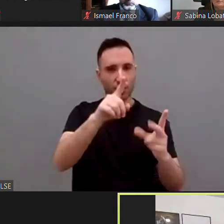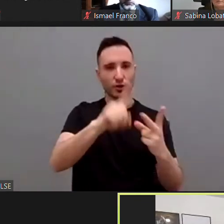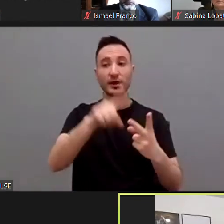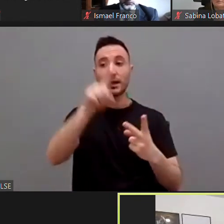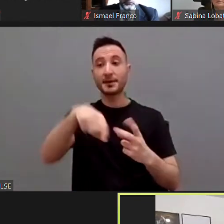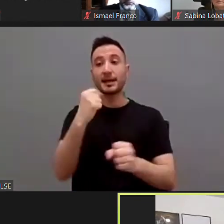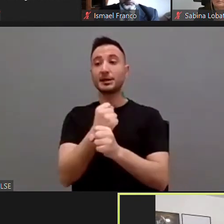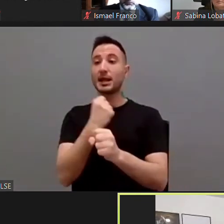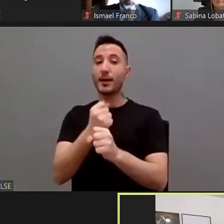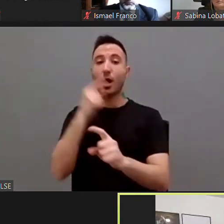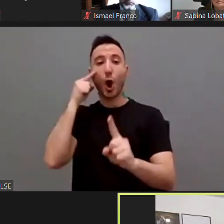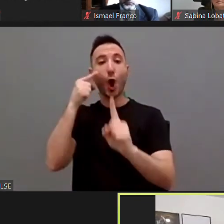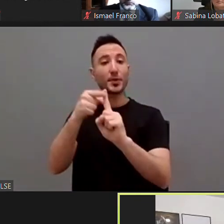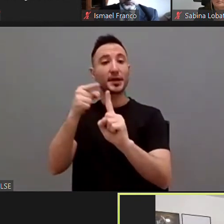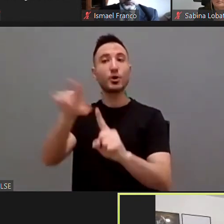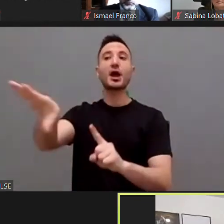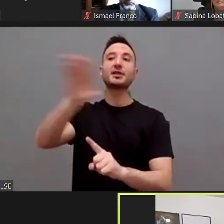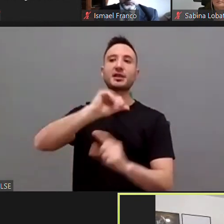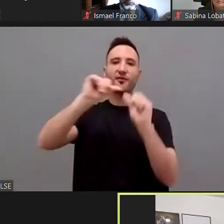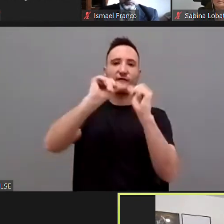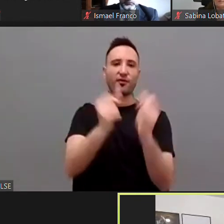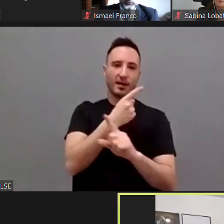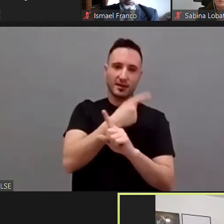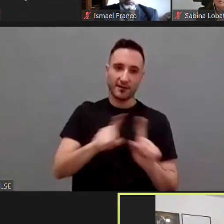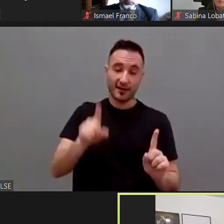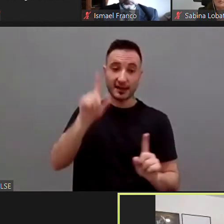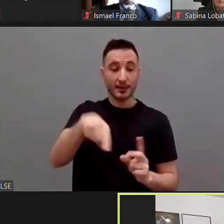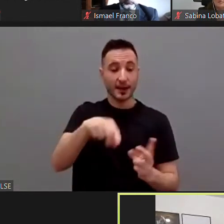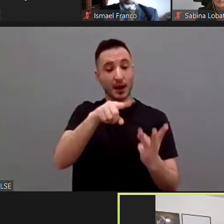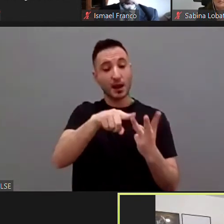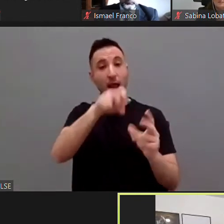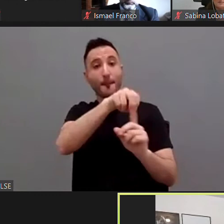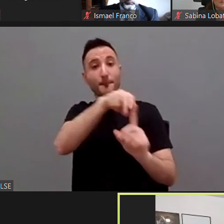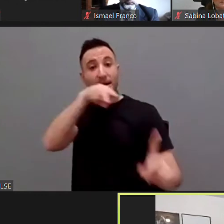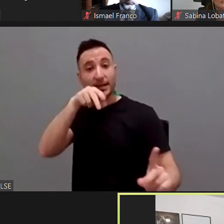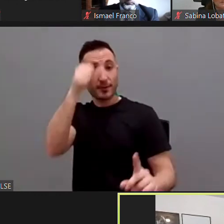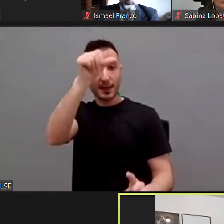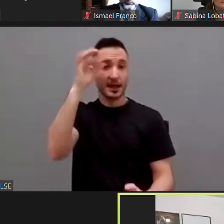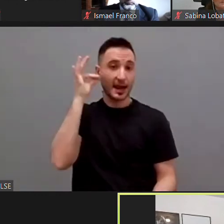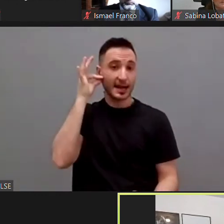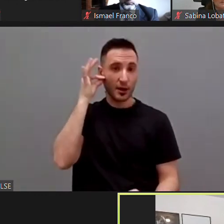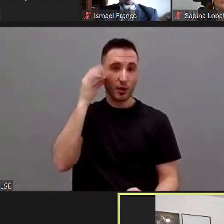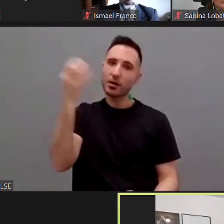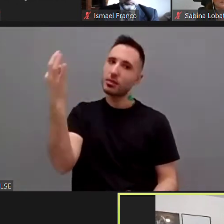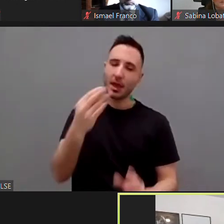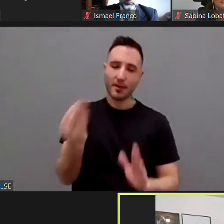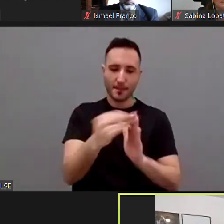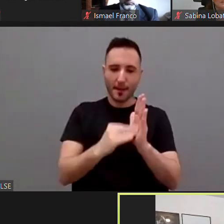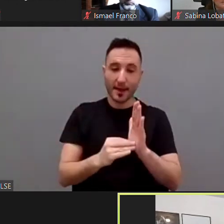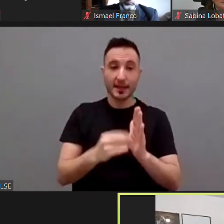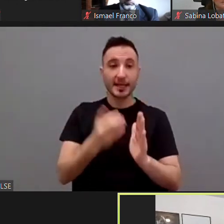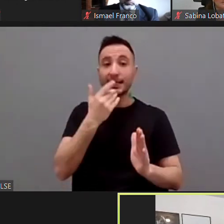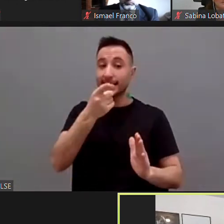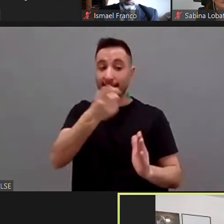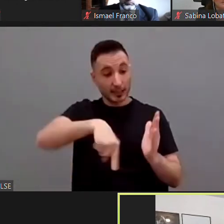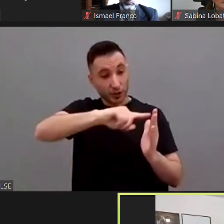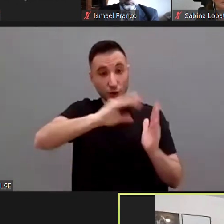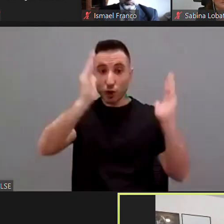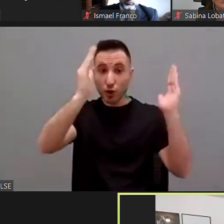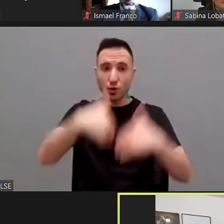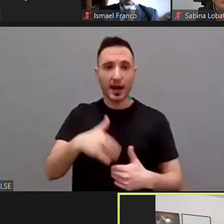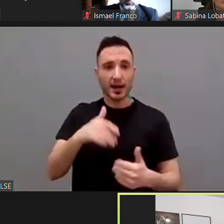por objetivos de otra manera, en regular con perspectiva de género, o si no, el teletrabajo no funciona, porque lo único que se ha hecho en esta regulación es